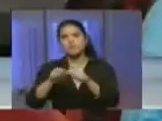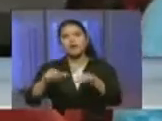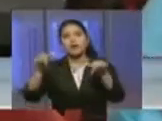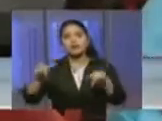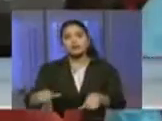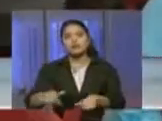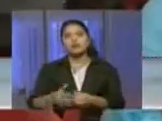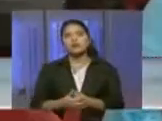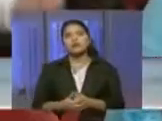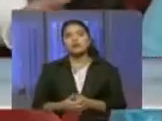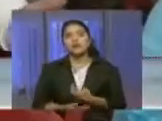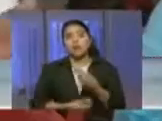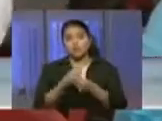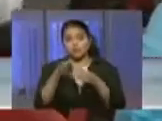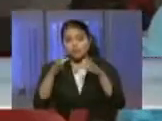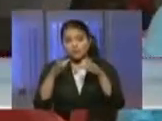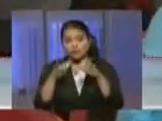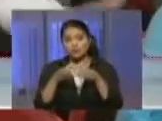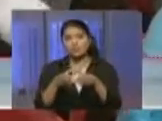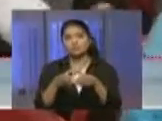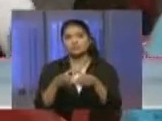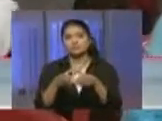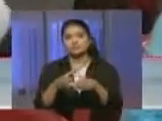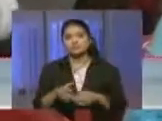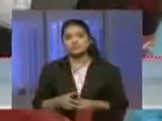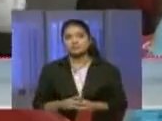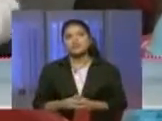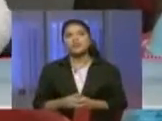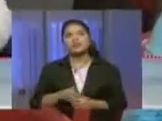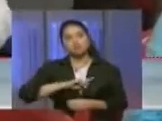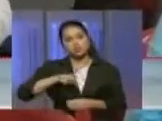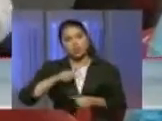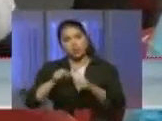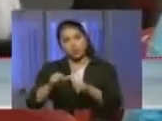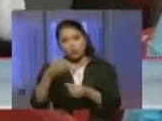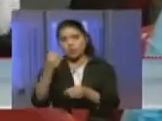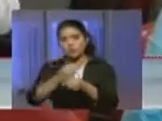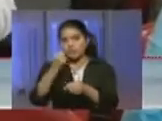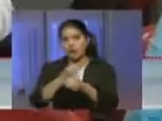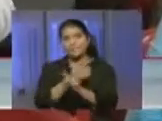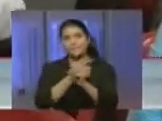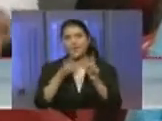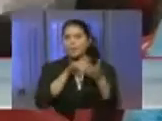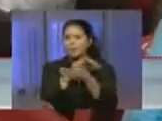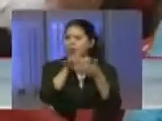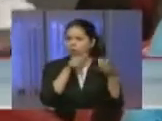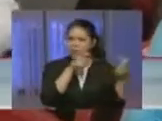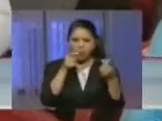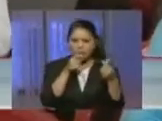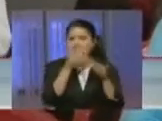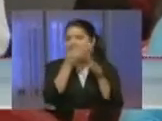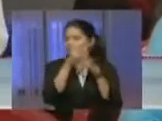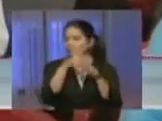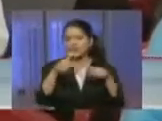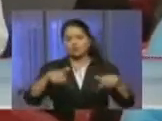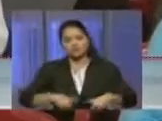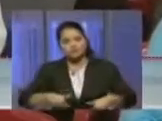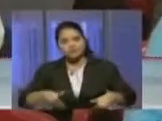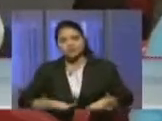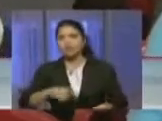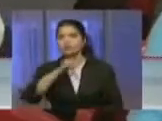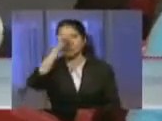estamos constituidos en sigui seguimos trabajando aunque estamos en crisis económica pero seguimos luchando